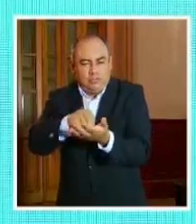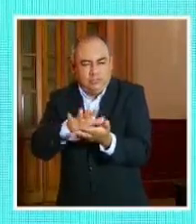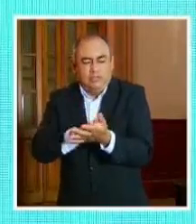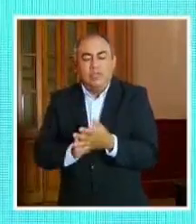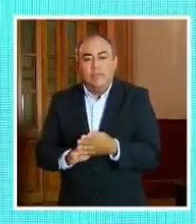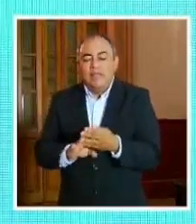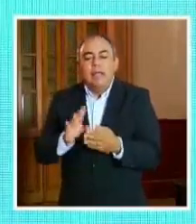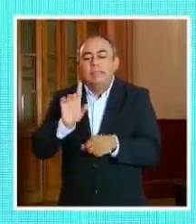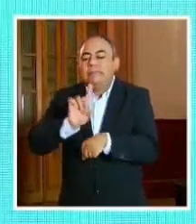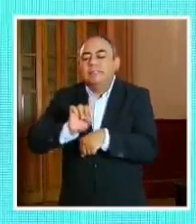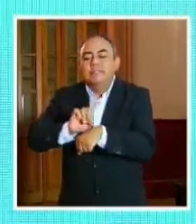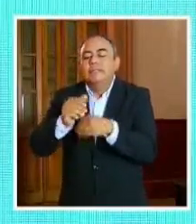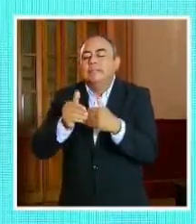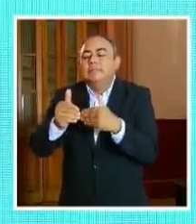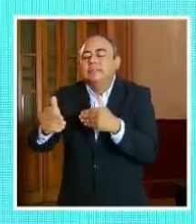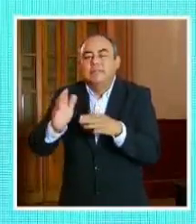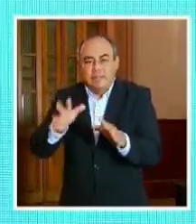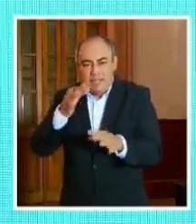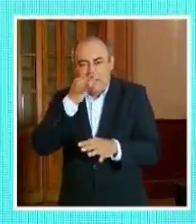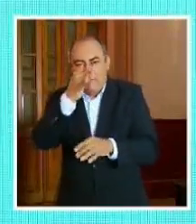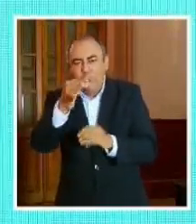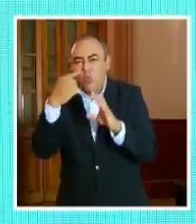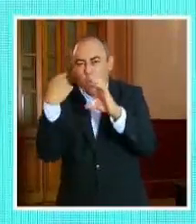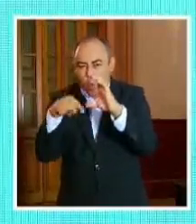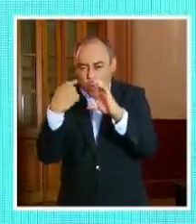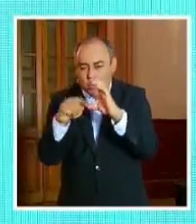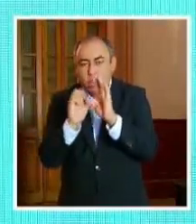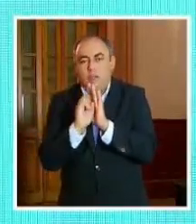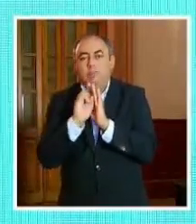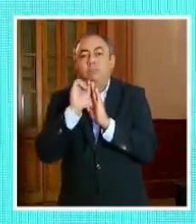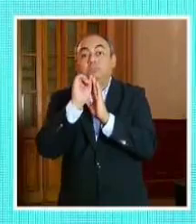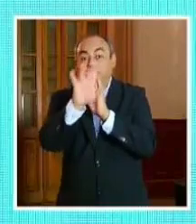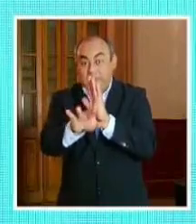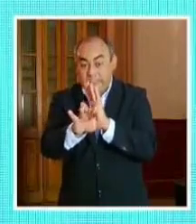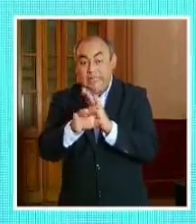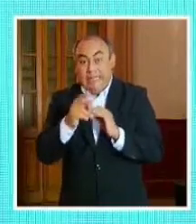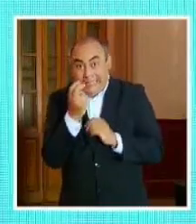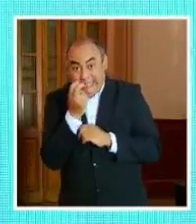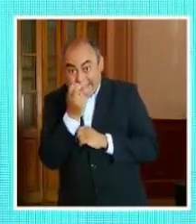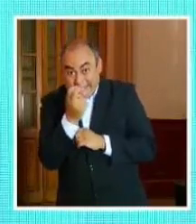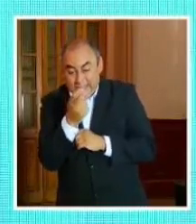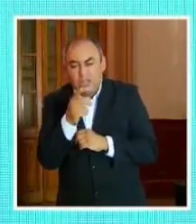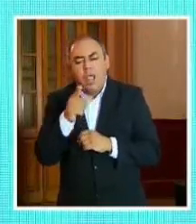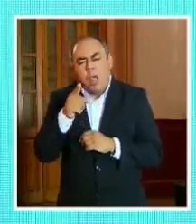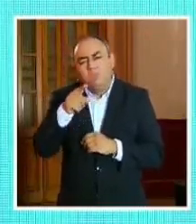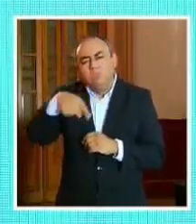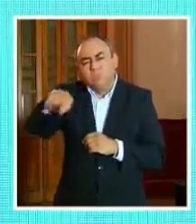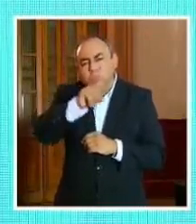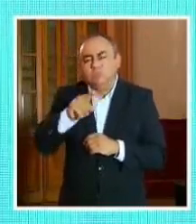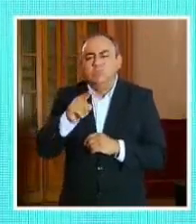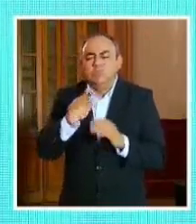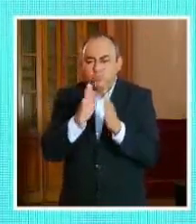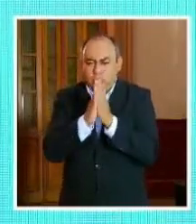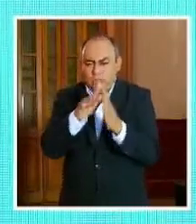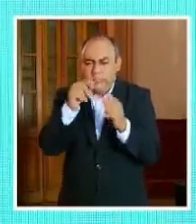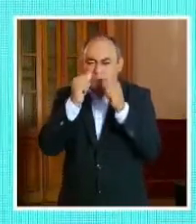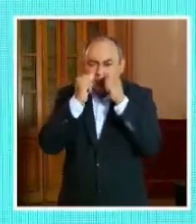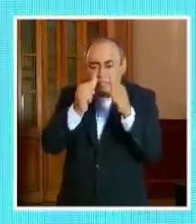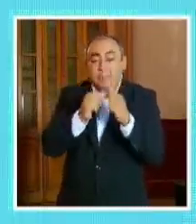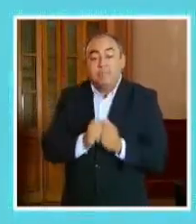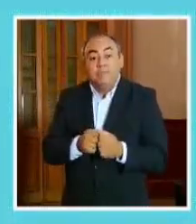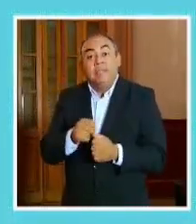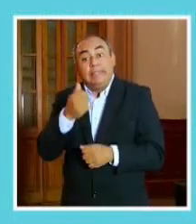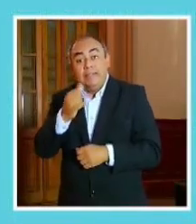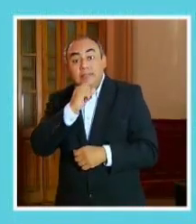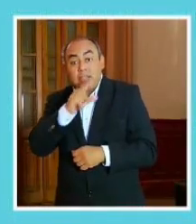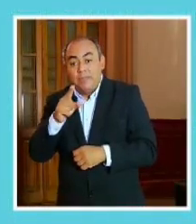ya reciban en sus correos. Como quiera, los que no estén registrados para su segunda cita podrán